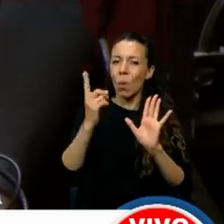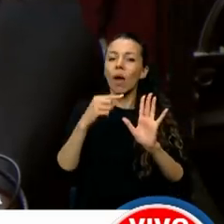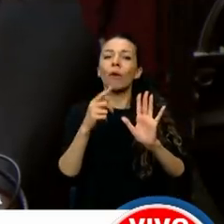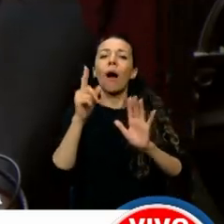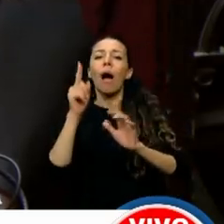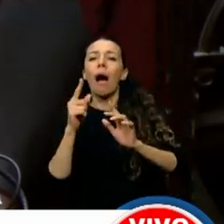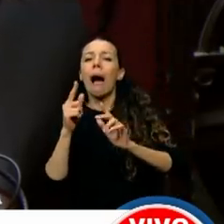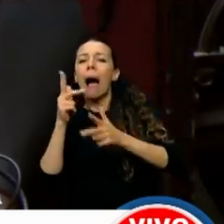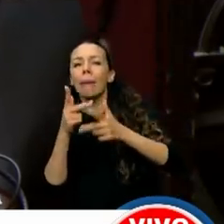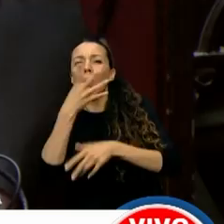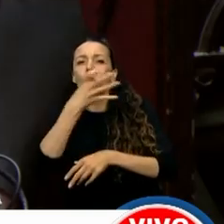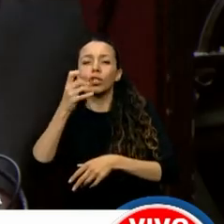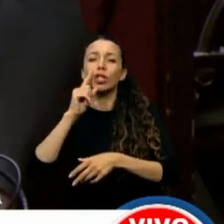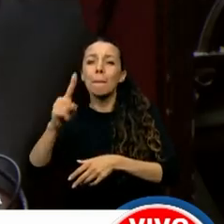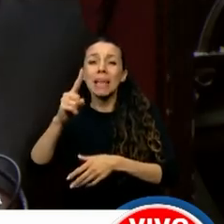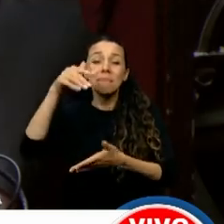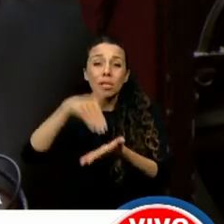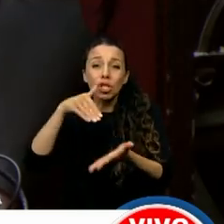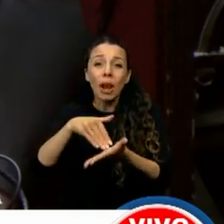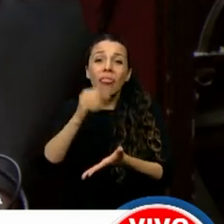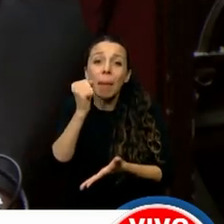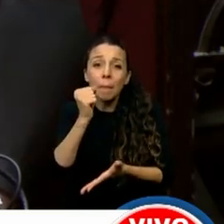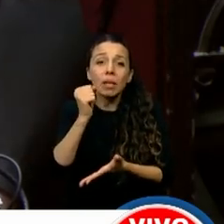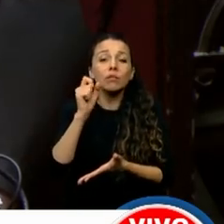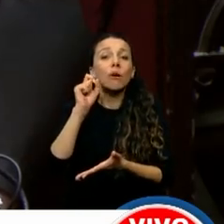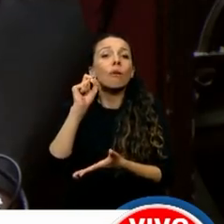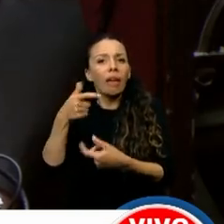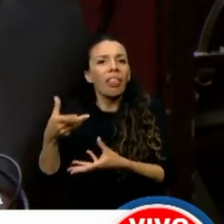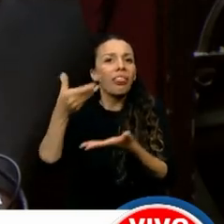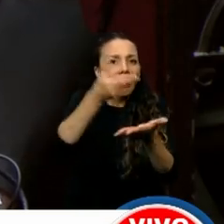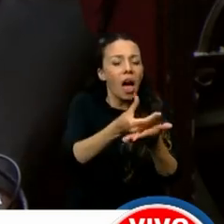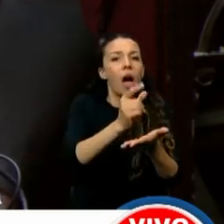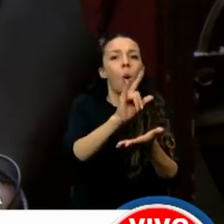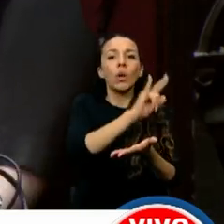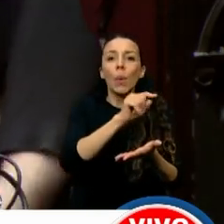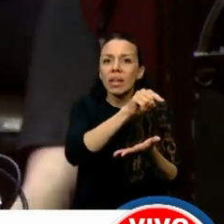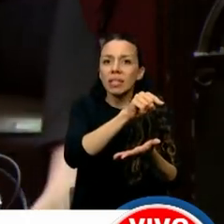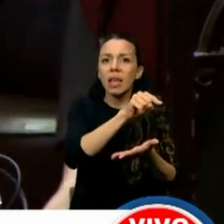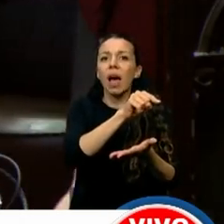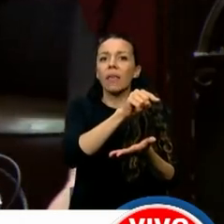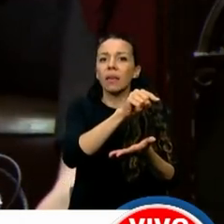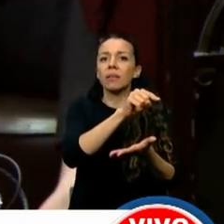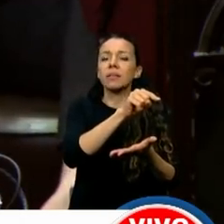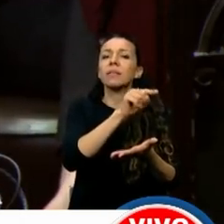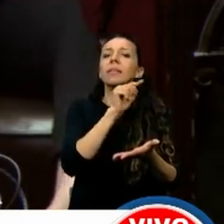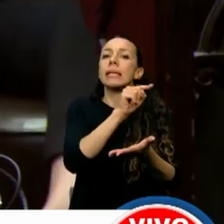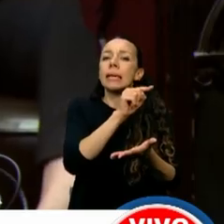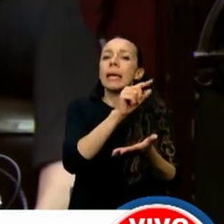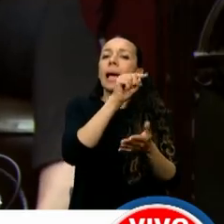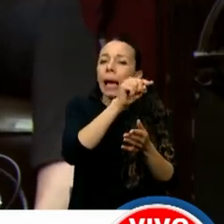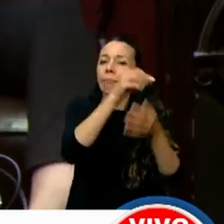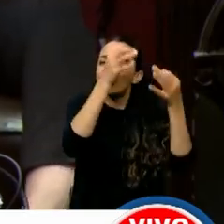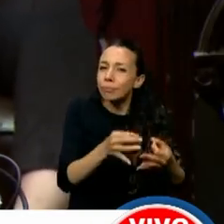400.000 millones de pesos para las universidades con un desagregado que las